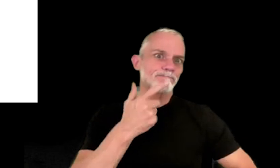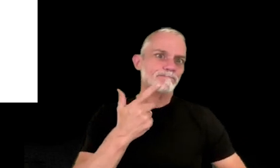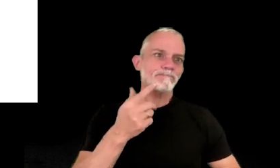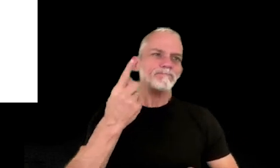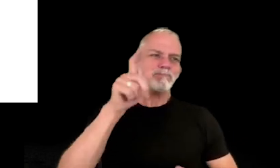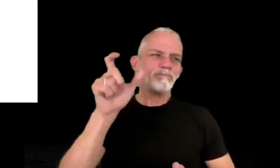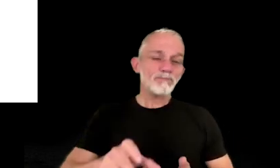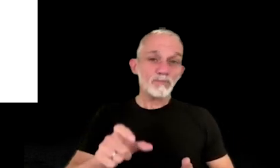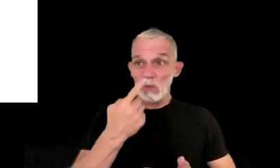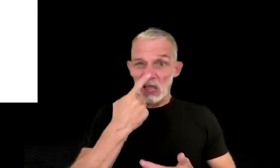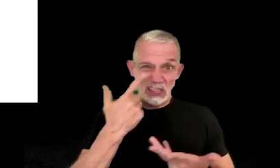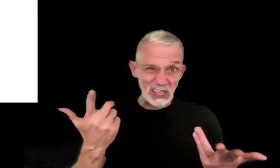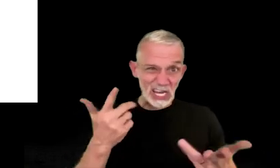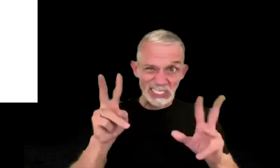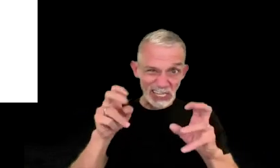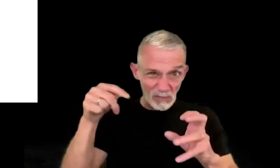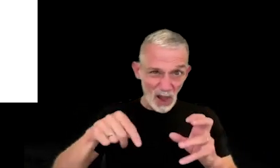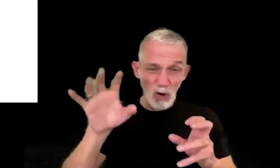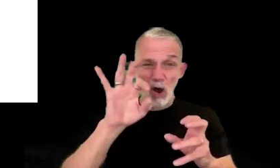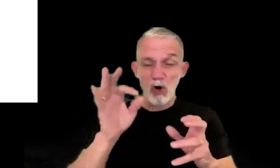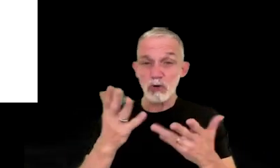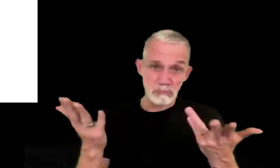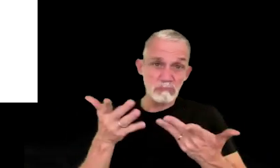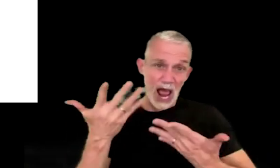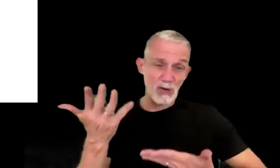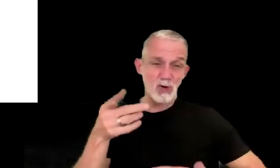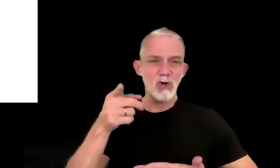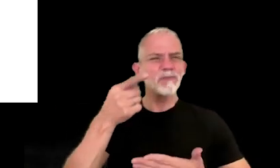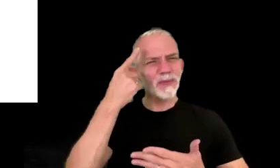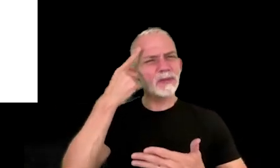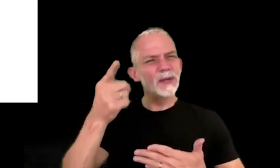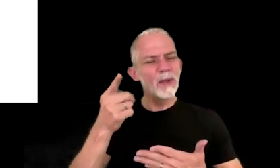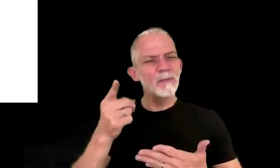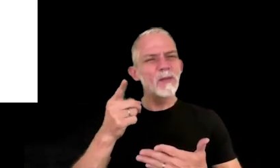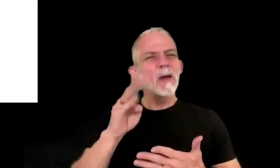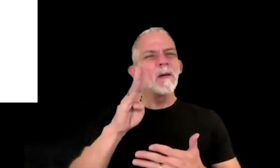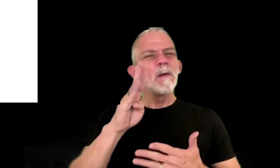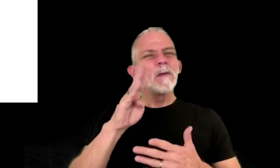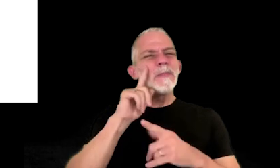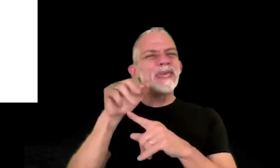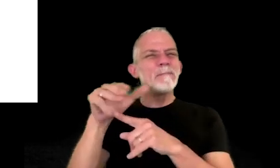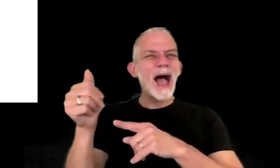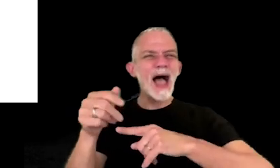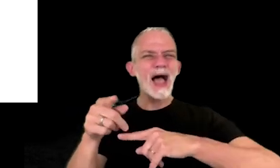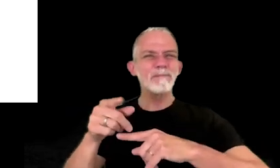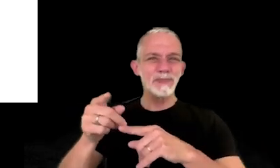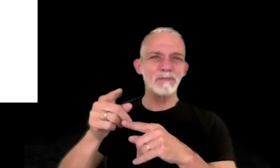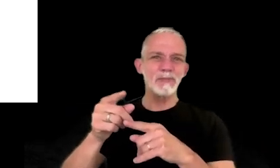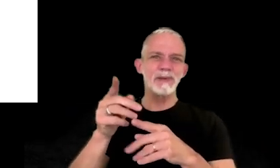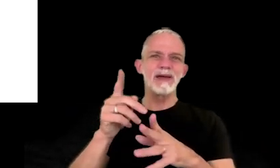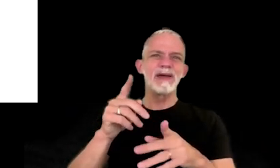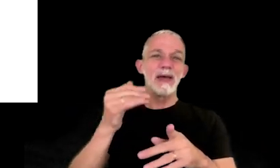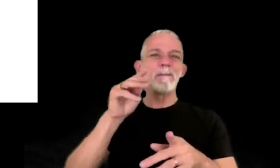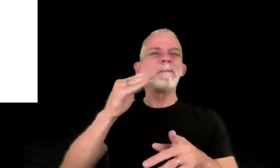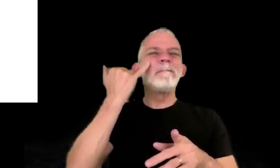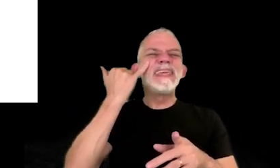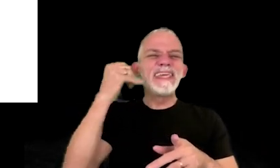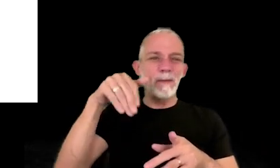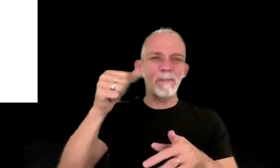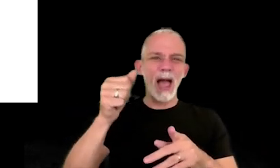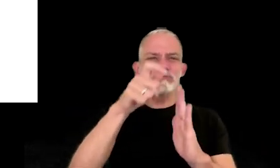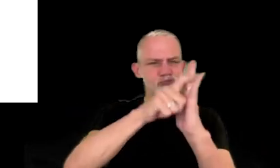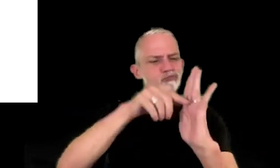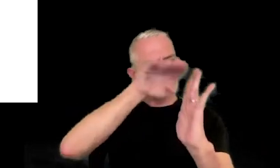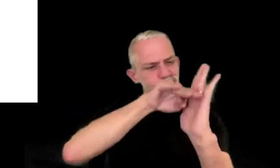puede interesar ver este tema ahora o algo, tengan en cuenta que BIMA, Bolsa de Mercados Argentinos, Sociedad Anónima, está listado de estos bonos verdes